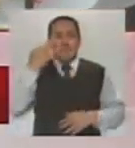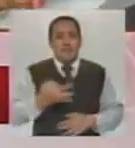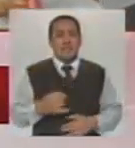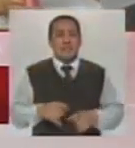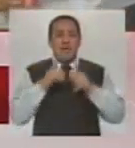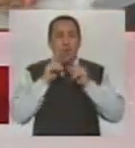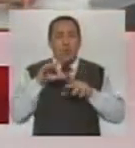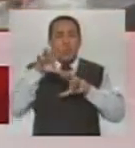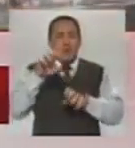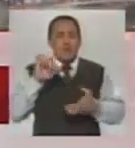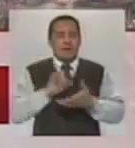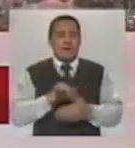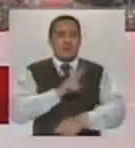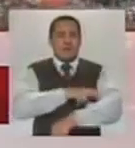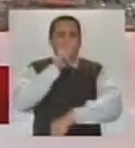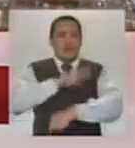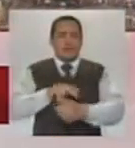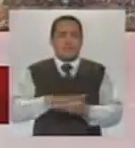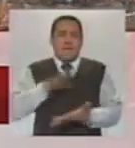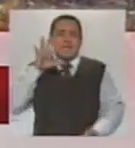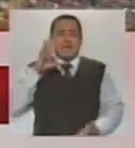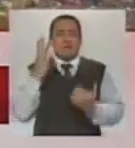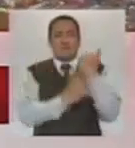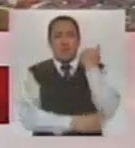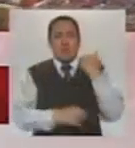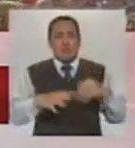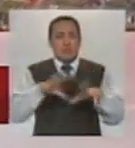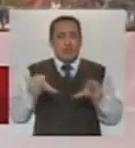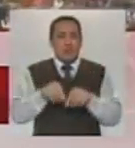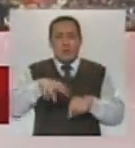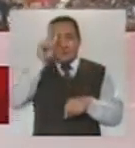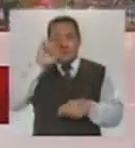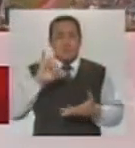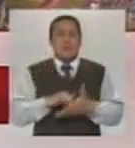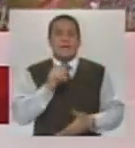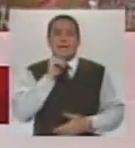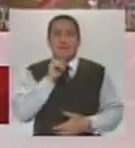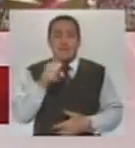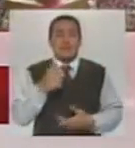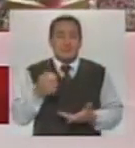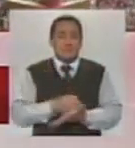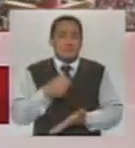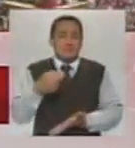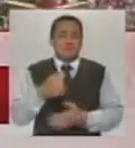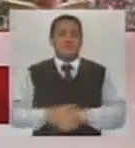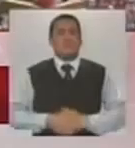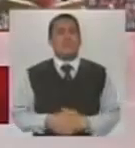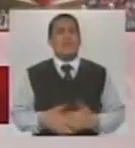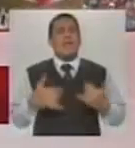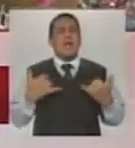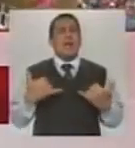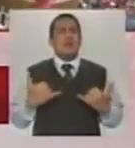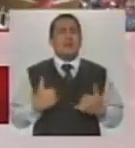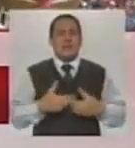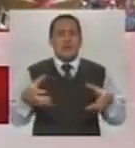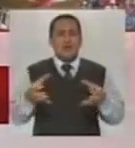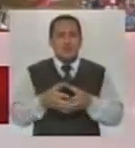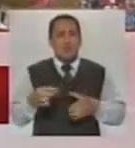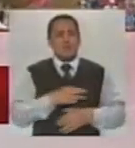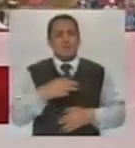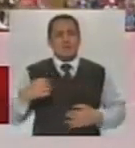hoy día es una de las regiones más pobres del país. Queremos sacarla de la pobreza. Que no tiene canon. Presidente, el gabinete que lo acompaña es el gabinete del diálogo,